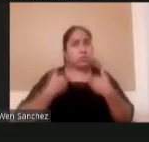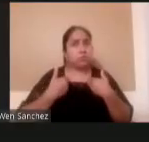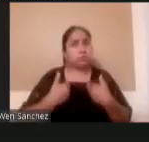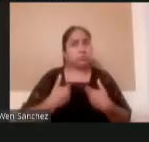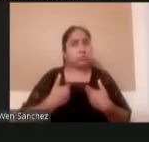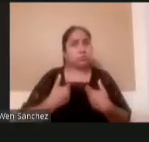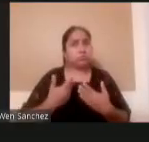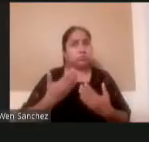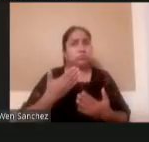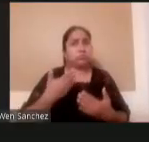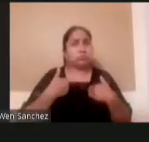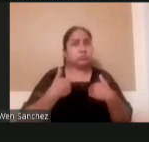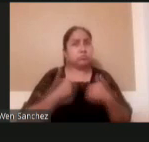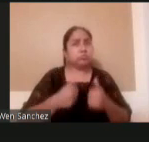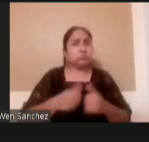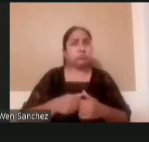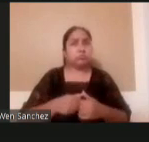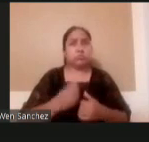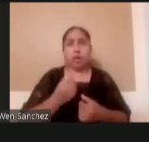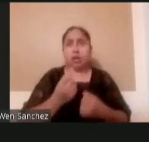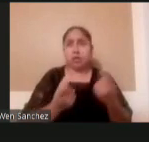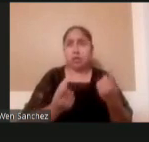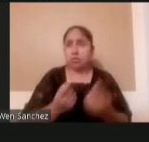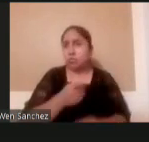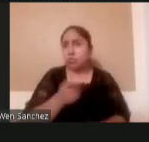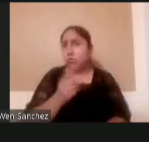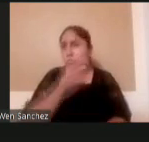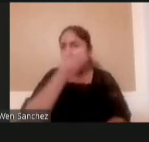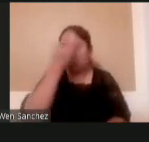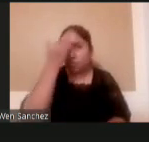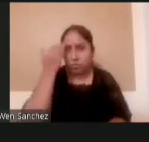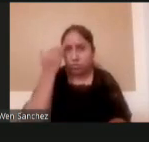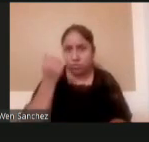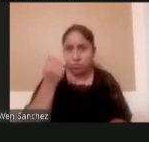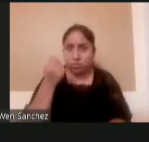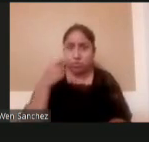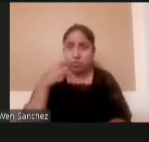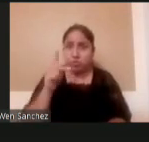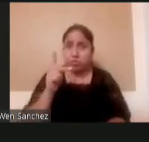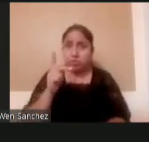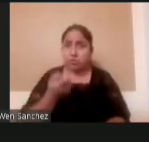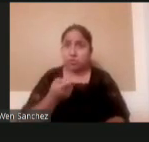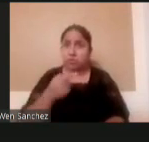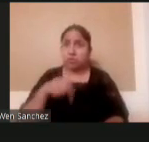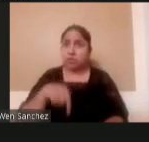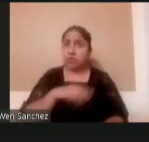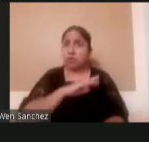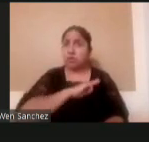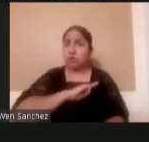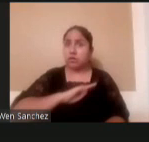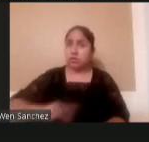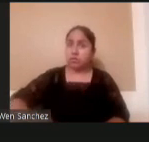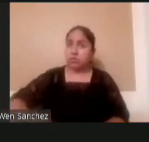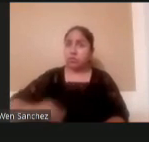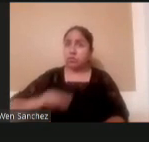no tenemos ese dato, es que precisamente nuestro municipio está preocupado